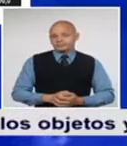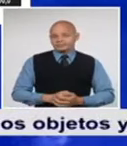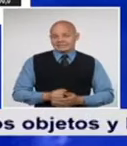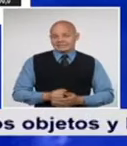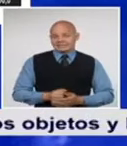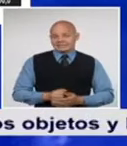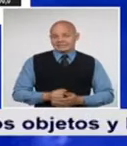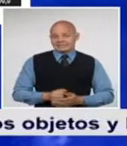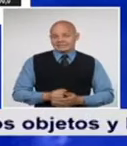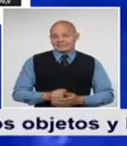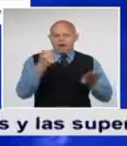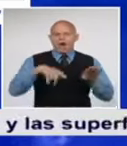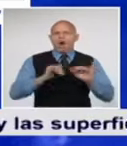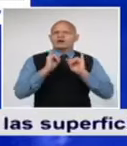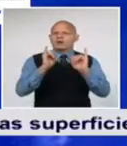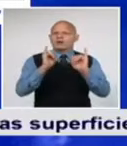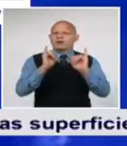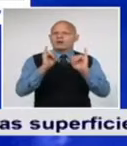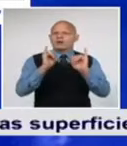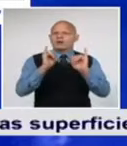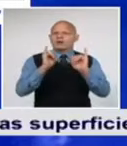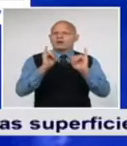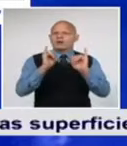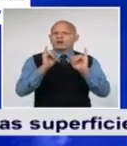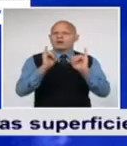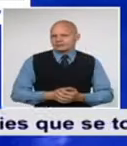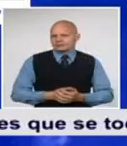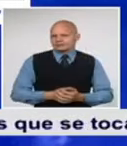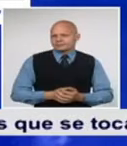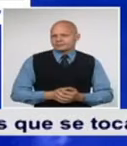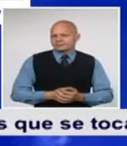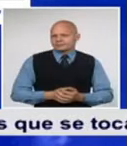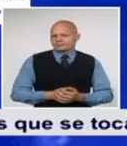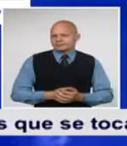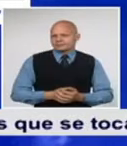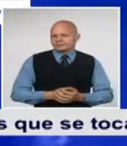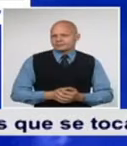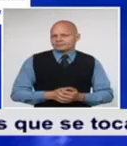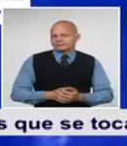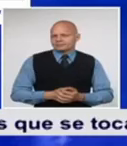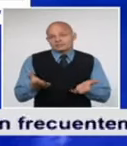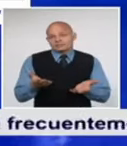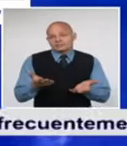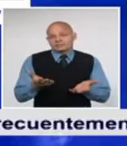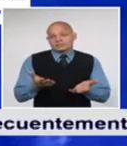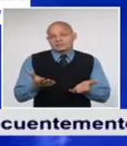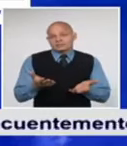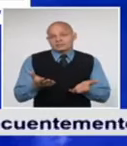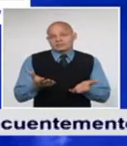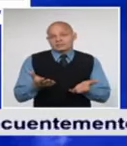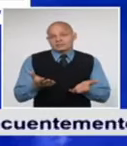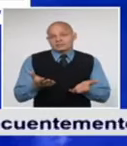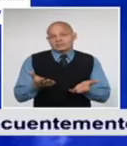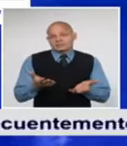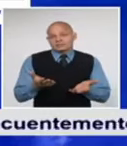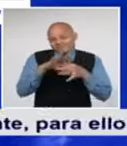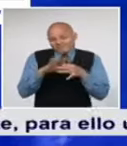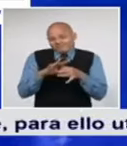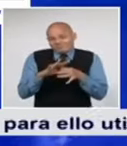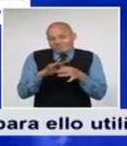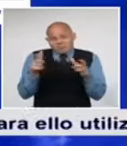fallecidos, lamentablemente también, tenemos que decirlo así, un hermano país, la India con